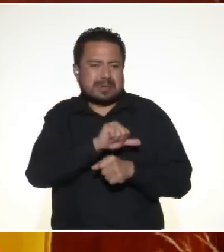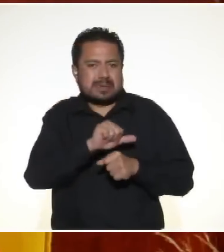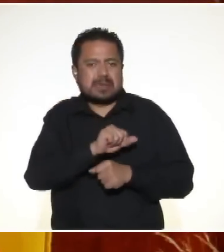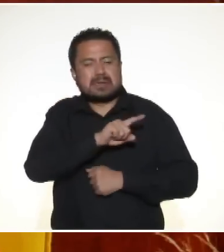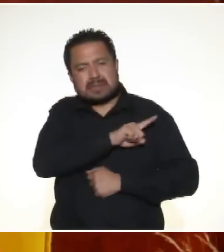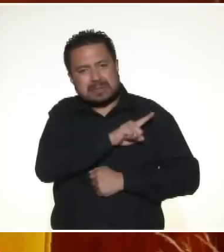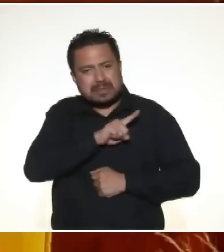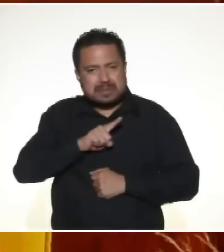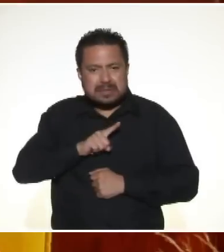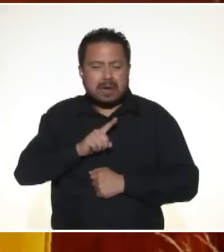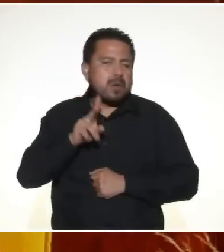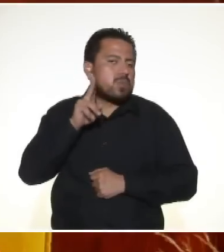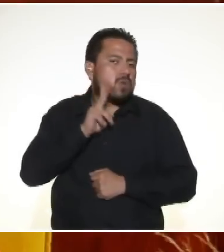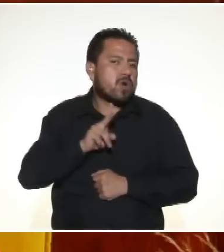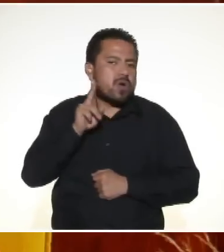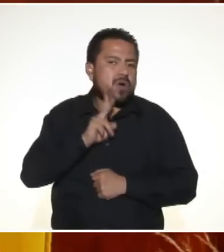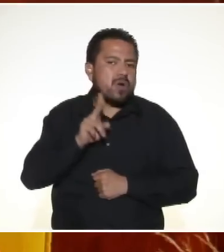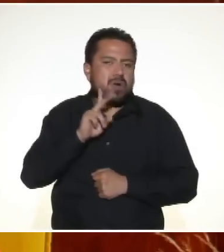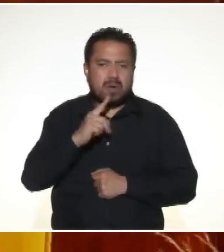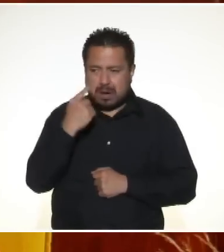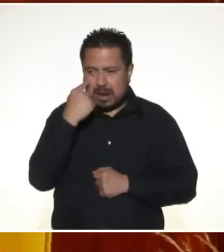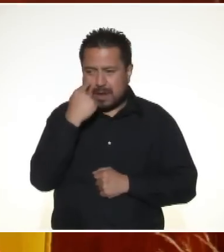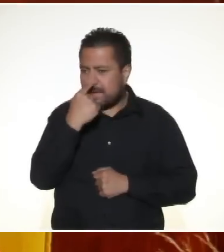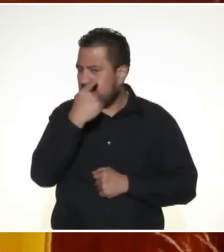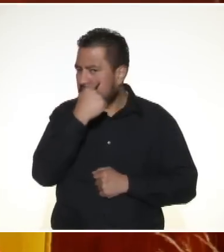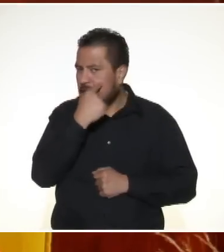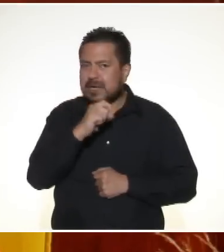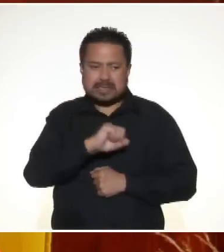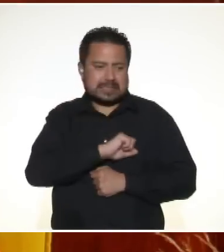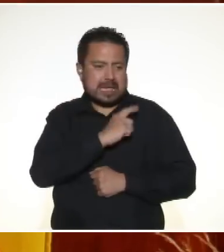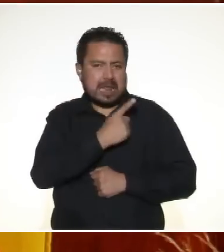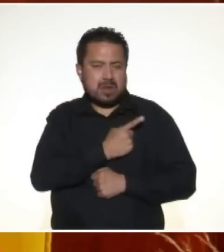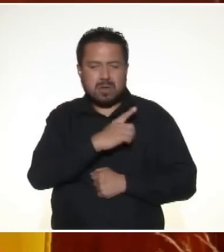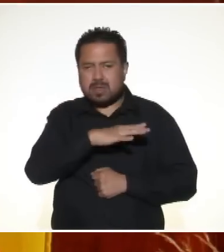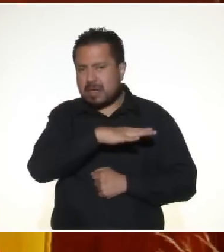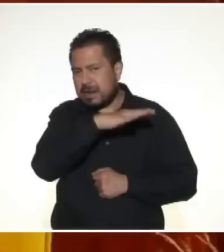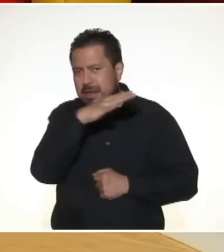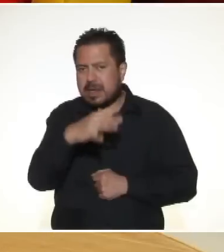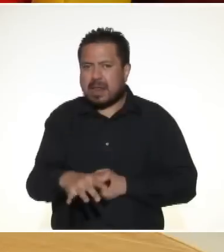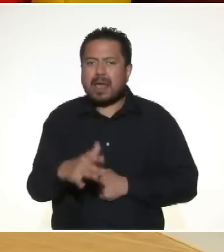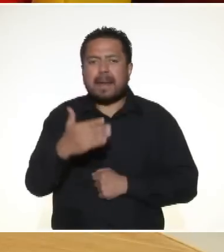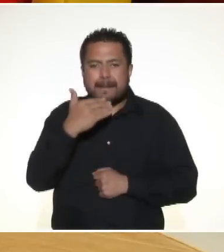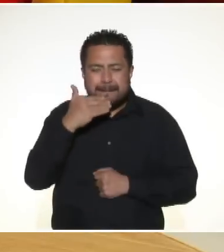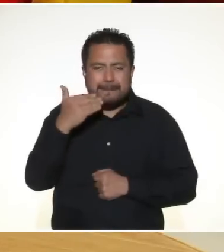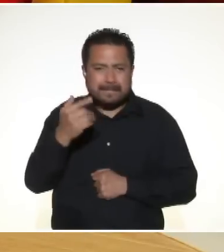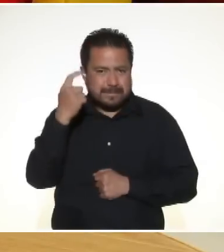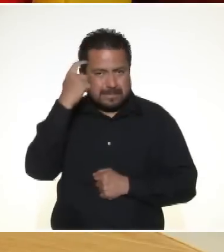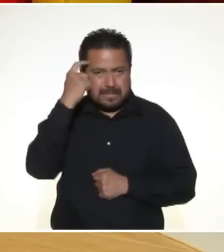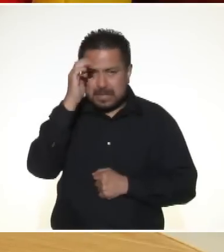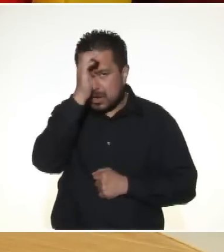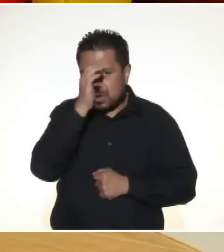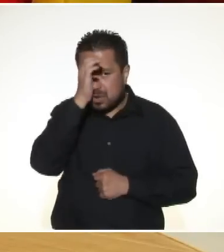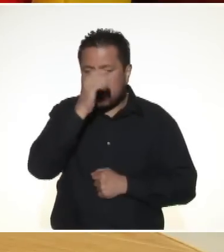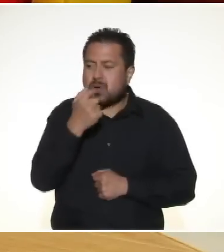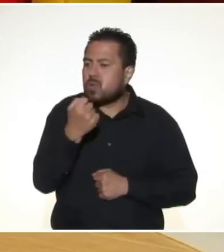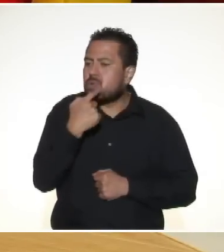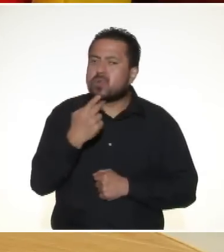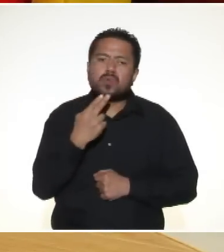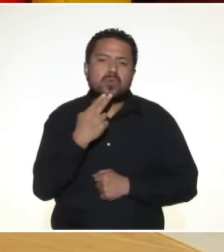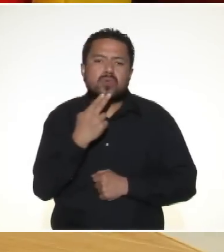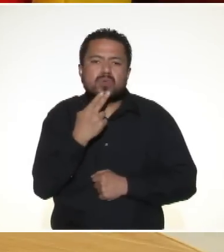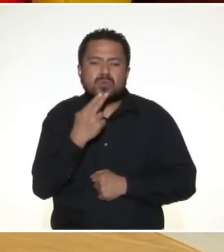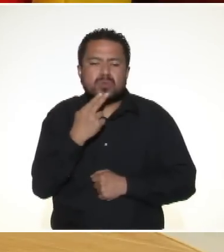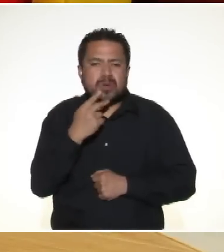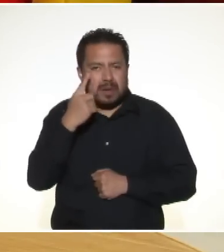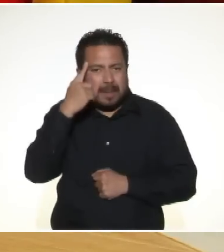de pasar una prueba de agudeza visual, de salud general, estar muy consciente que si utilizas un medicamento crónico